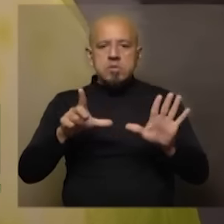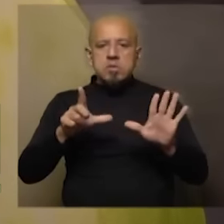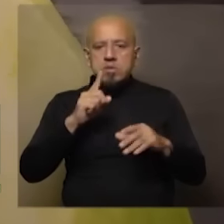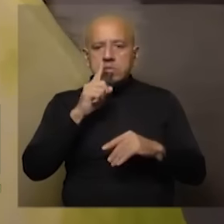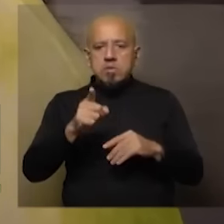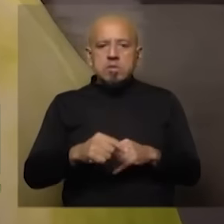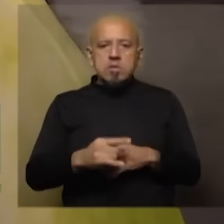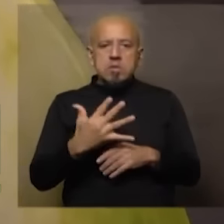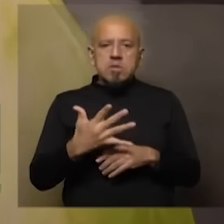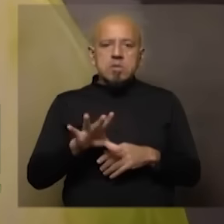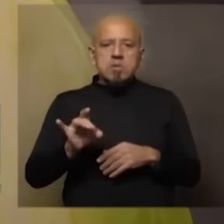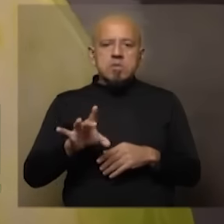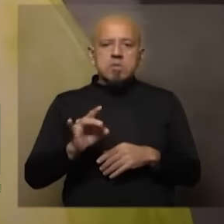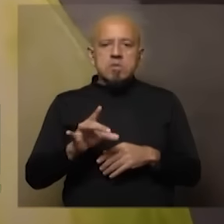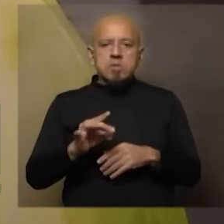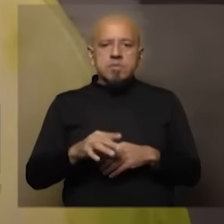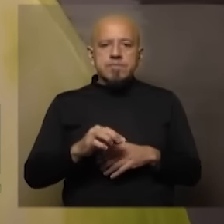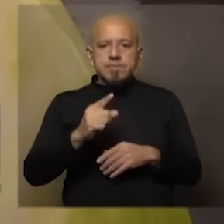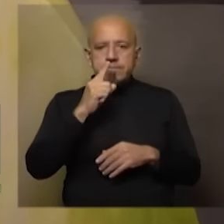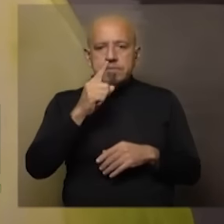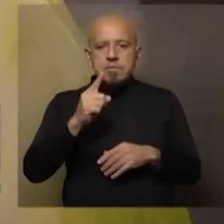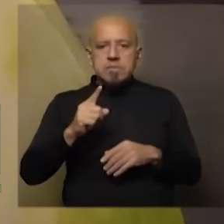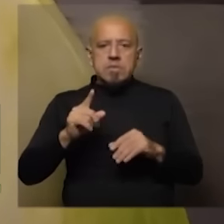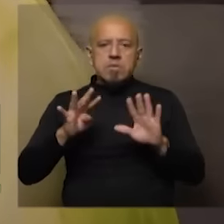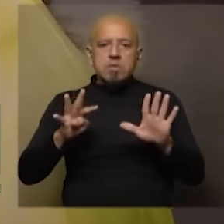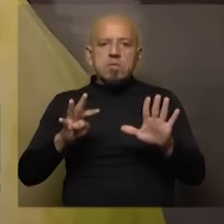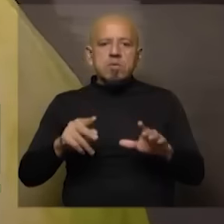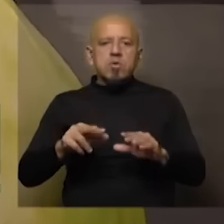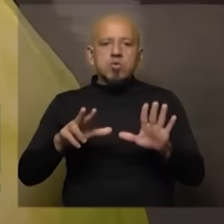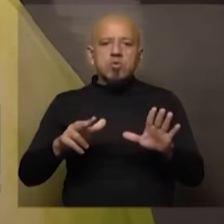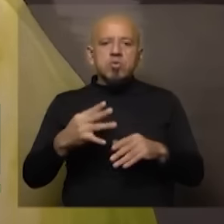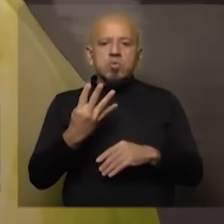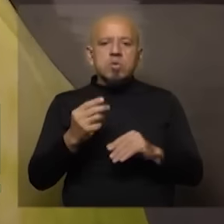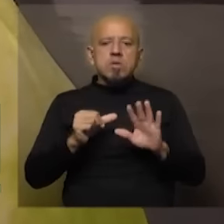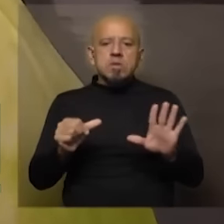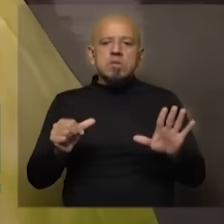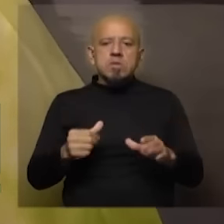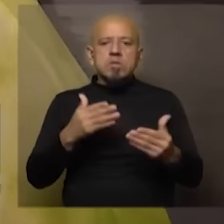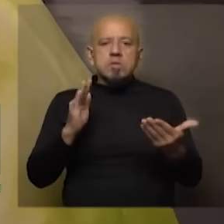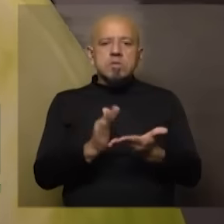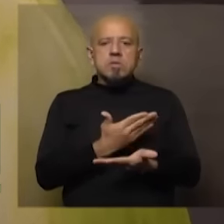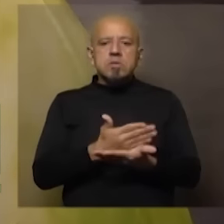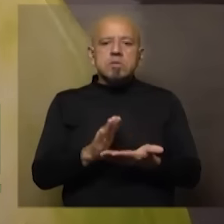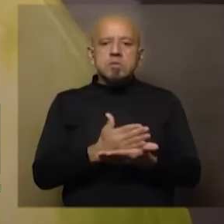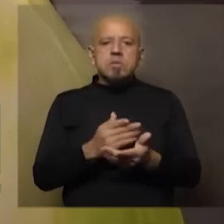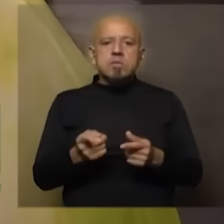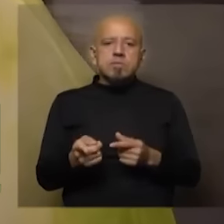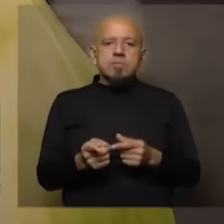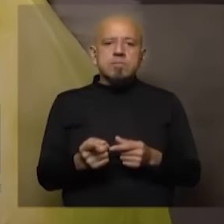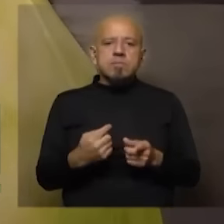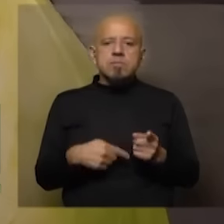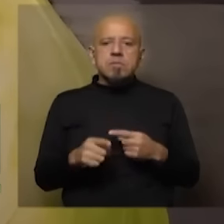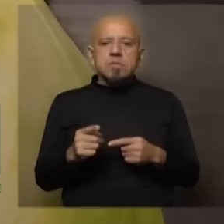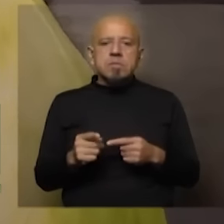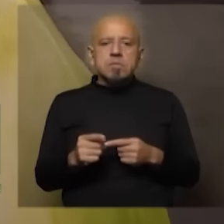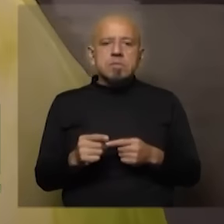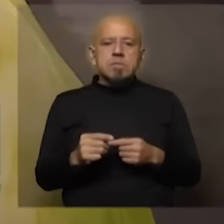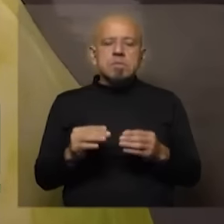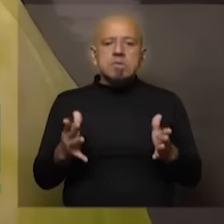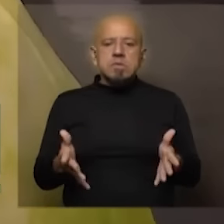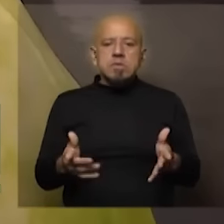17.515, que es la de trabajo sexual, y la 19.846, que es la ley contra la discriminación. Entonces, digo, que tomen las